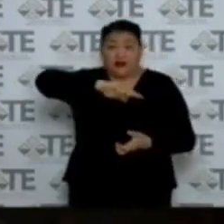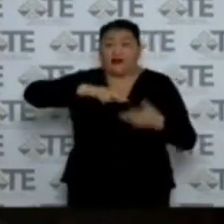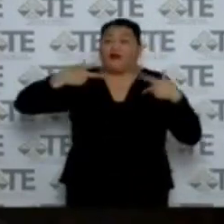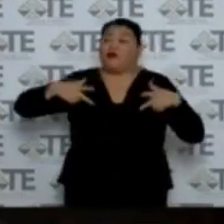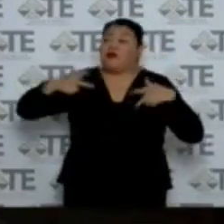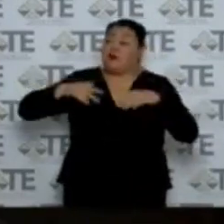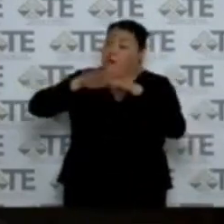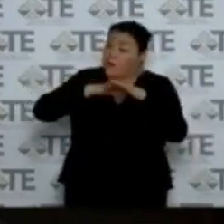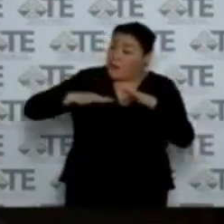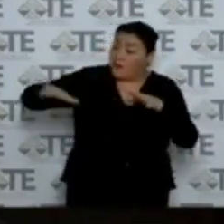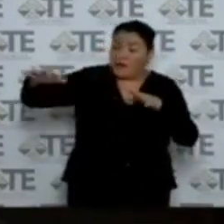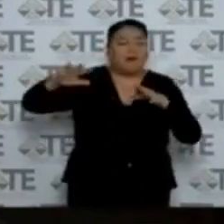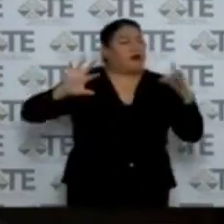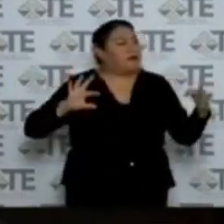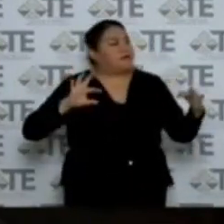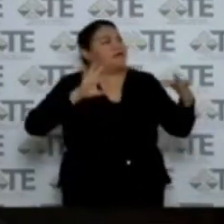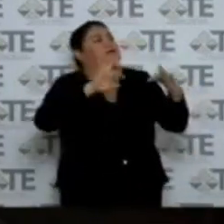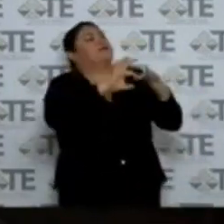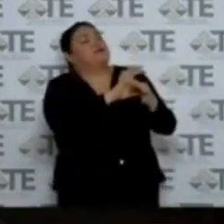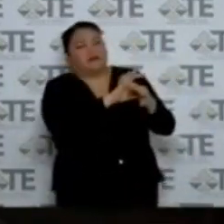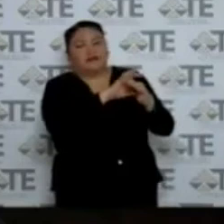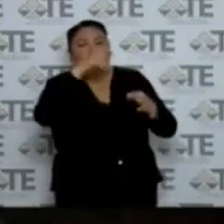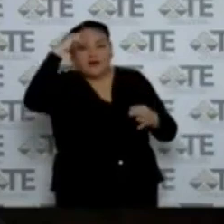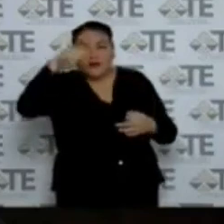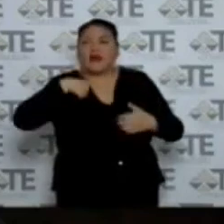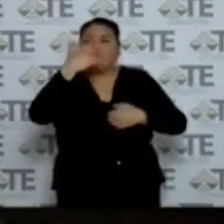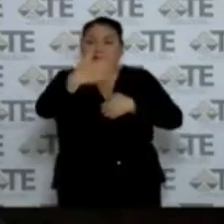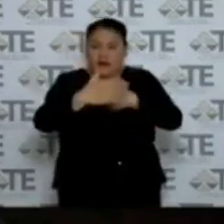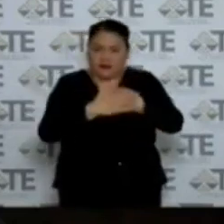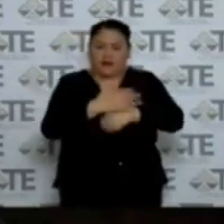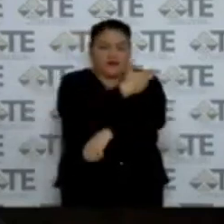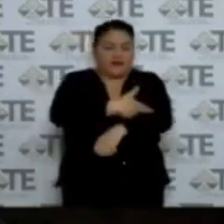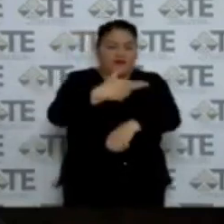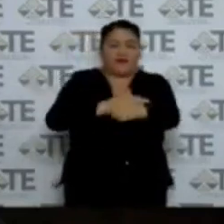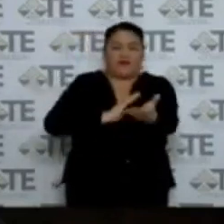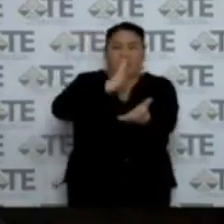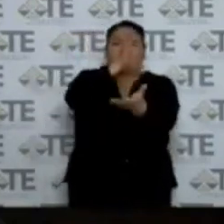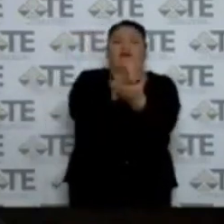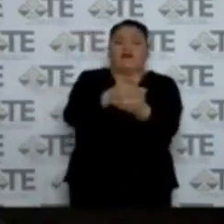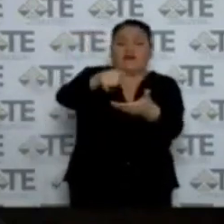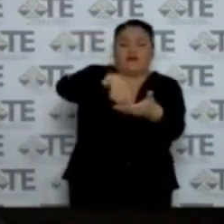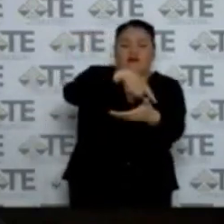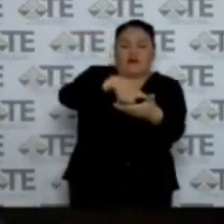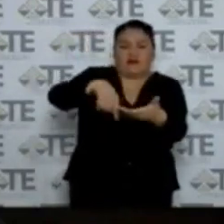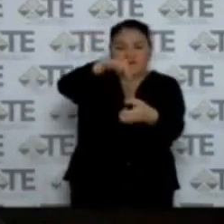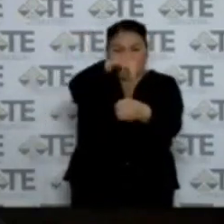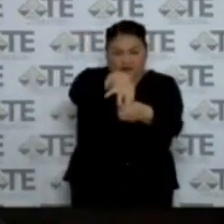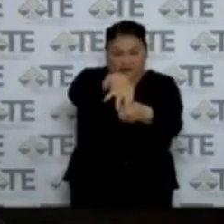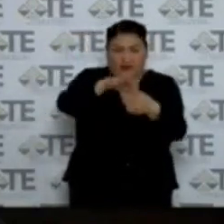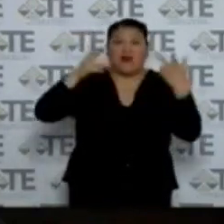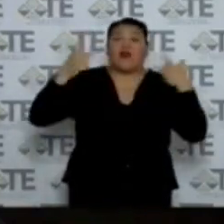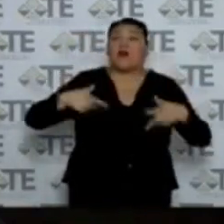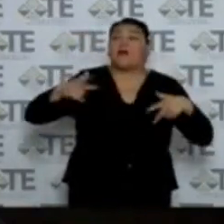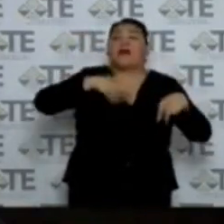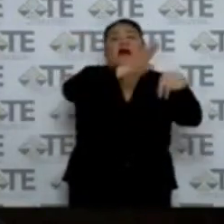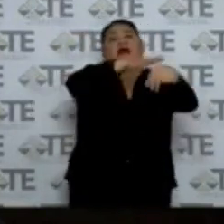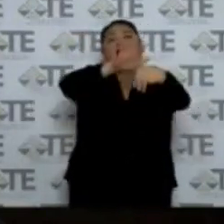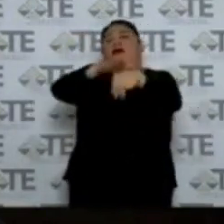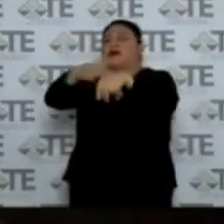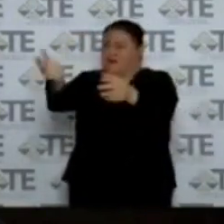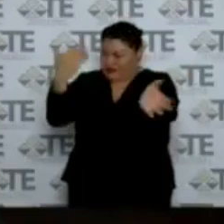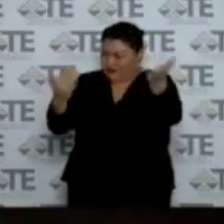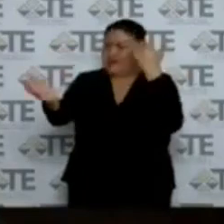el privilegio de poder votar y hacer esta invitación a que participemos todos,